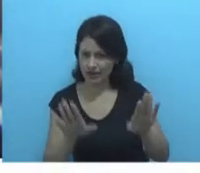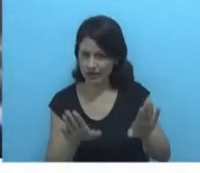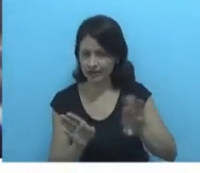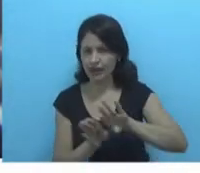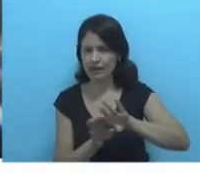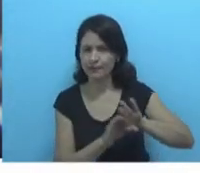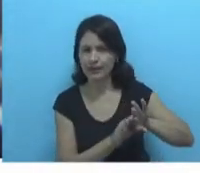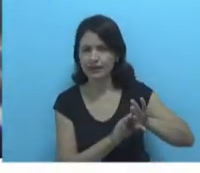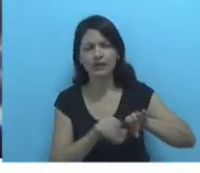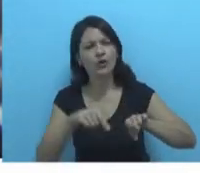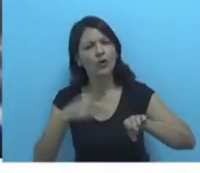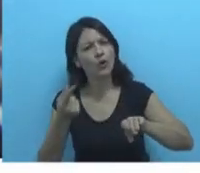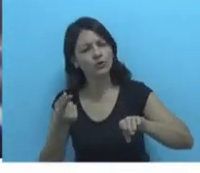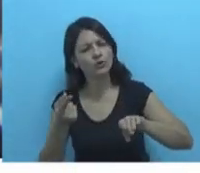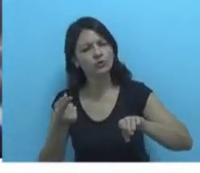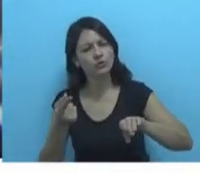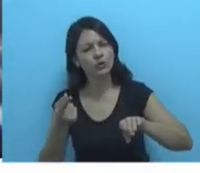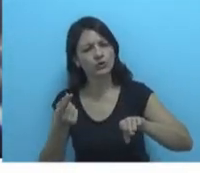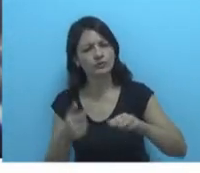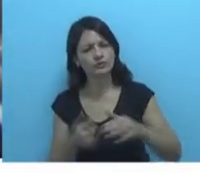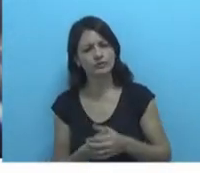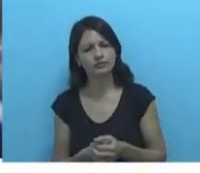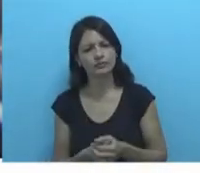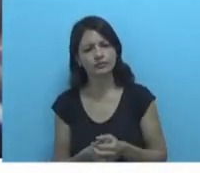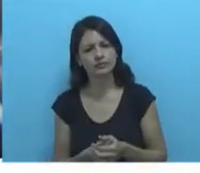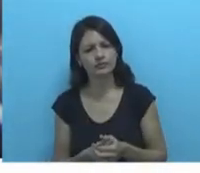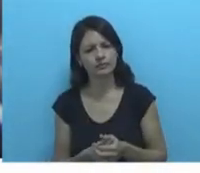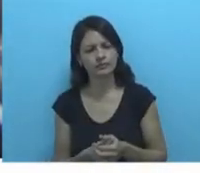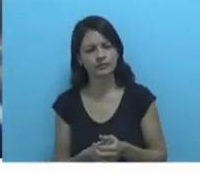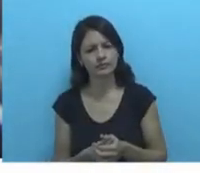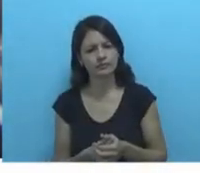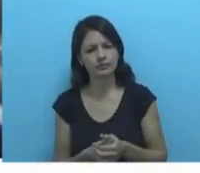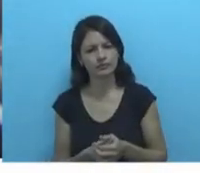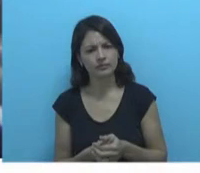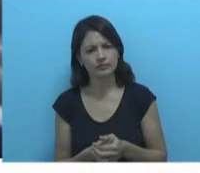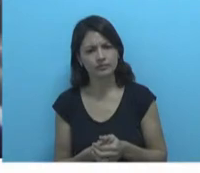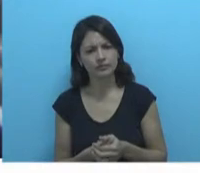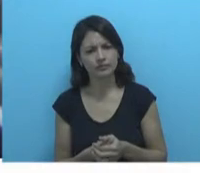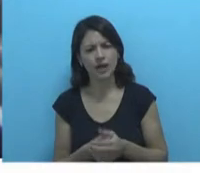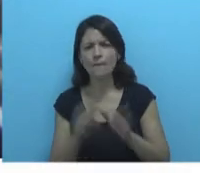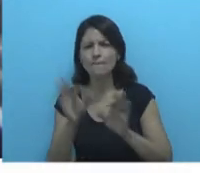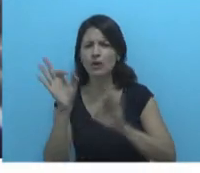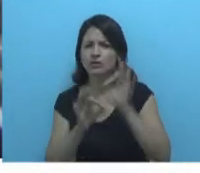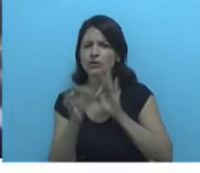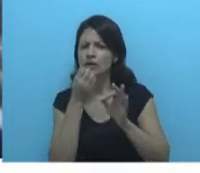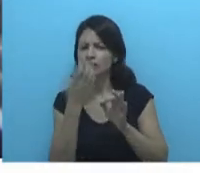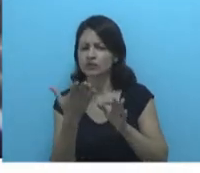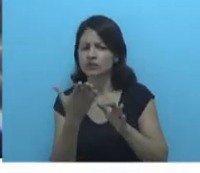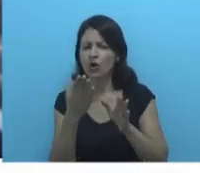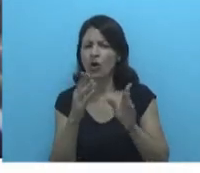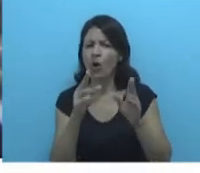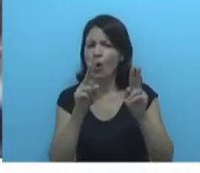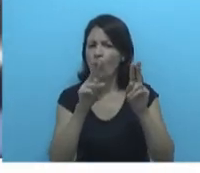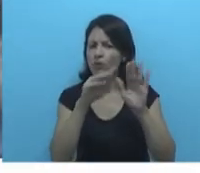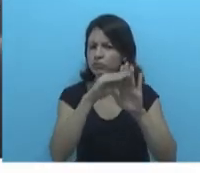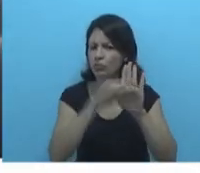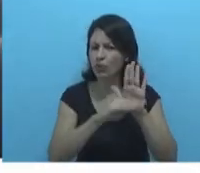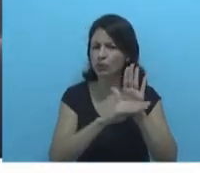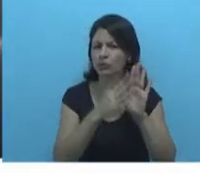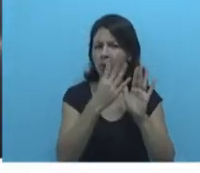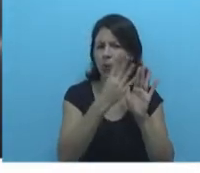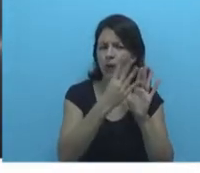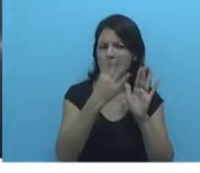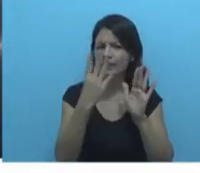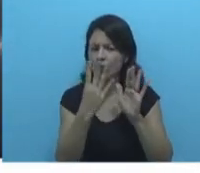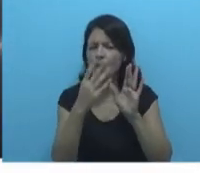respecto de las declaraciones, quería avisar que desde el Bloque Igualdad al punto 44